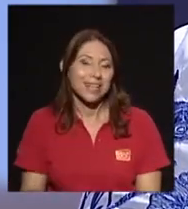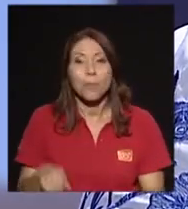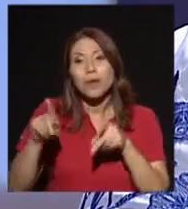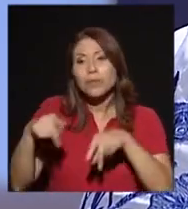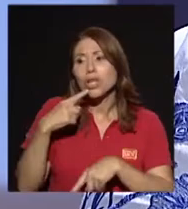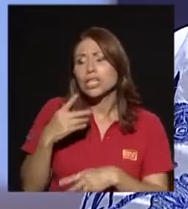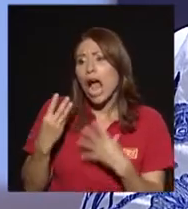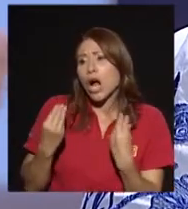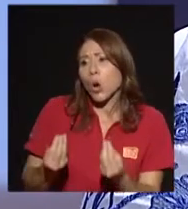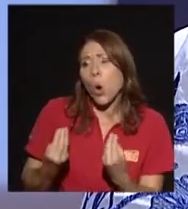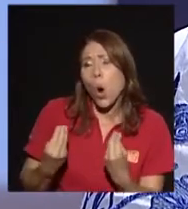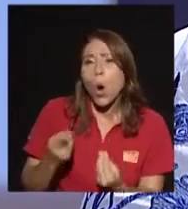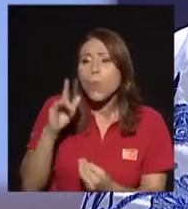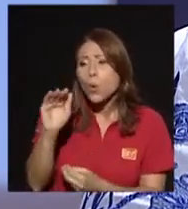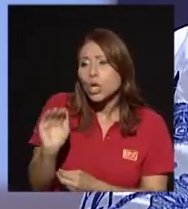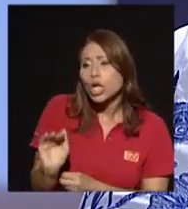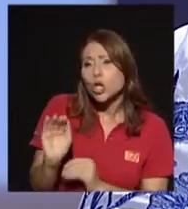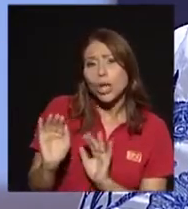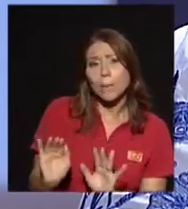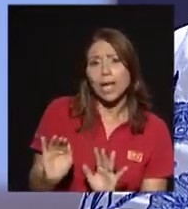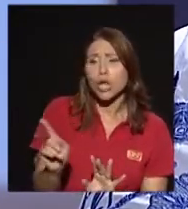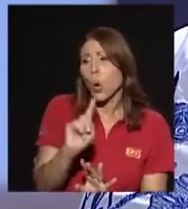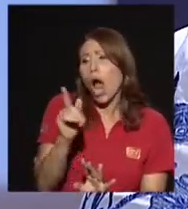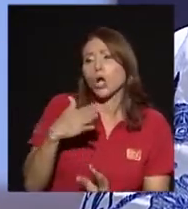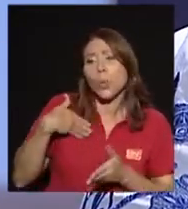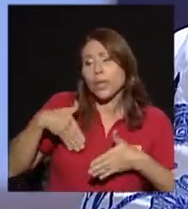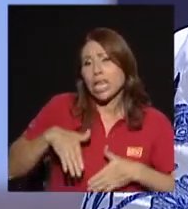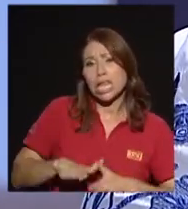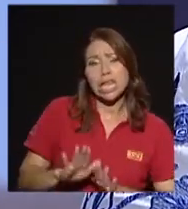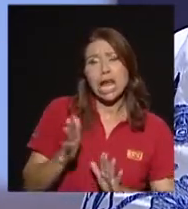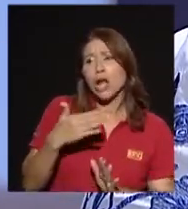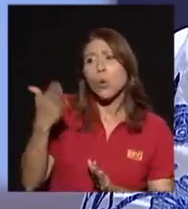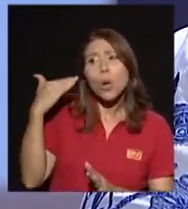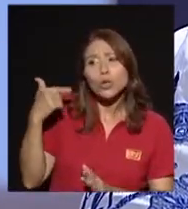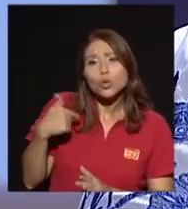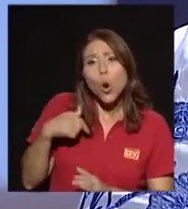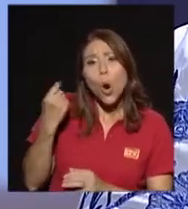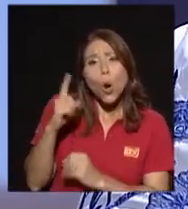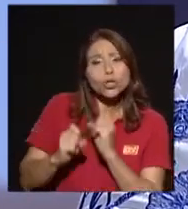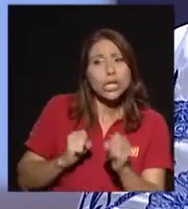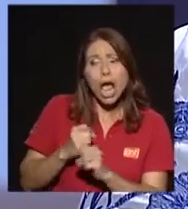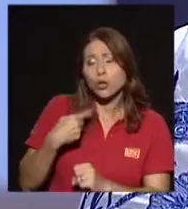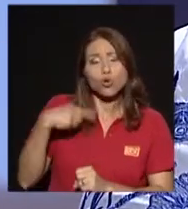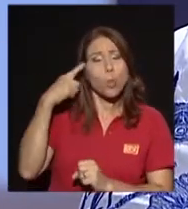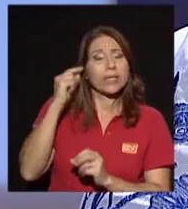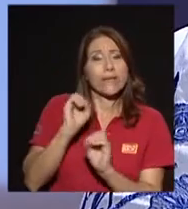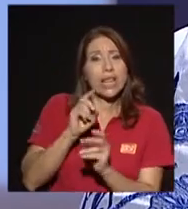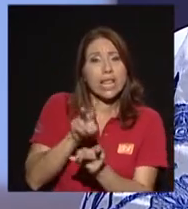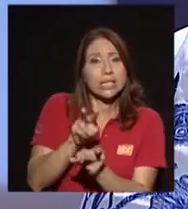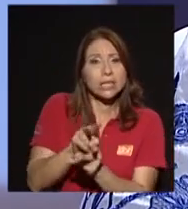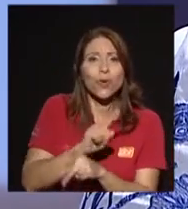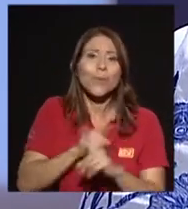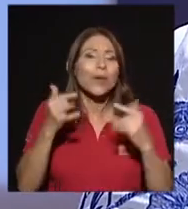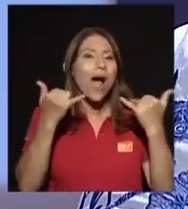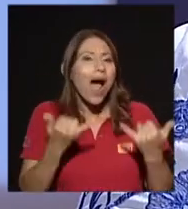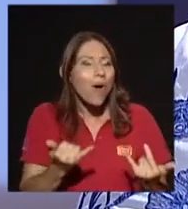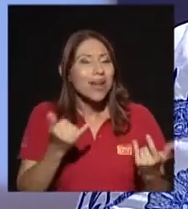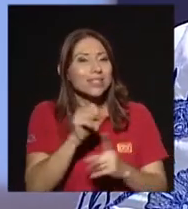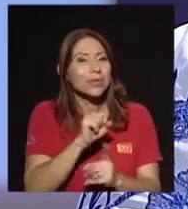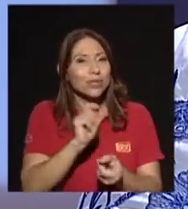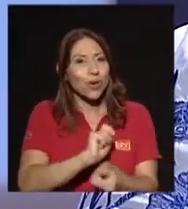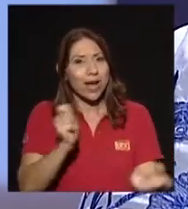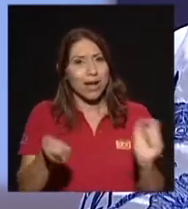tan pequeño? No, si mi hija, o cuando yo tenía 10 años, yo no pensaba, cuando yo tenía 11, yo no pensaba en sexo. Bueno, pero la situación ha cambiado, la